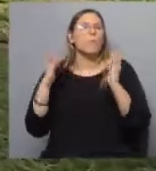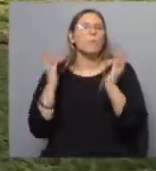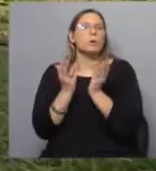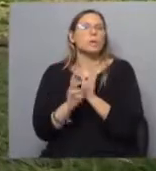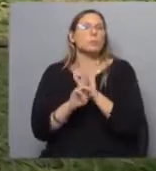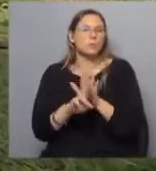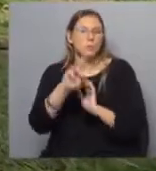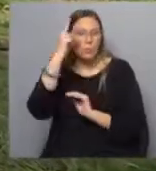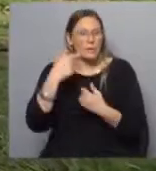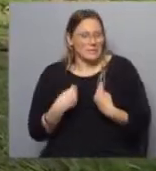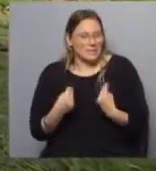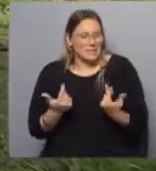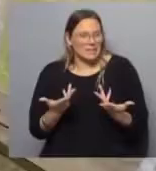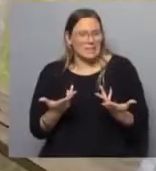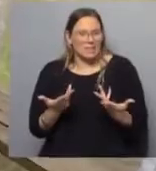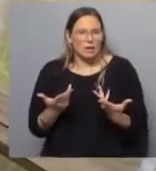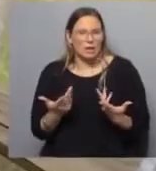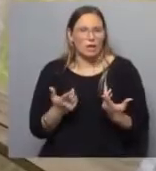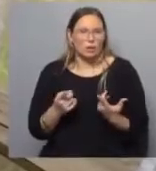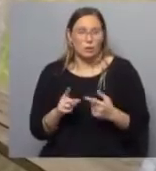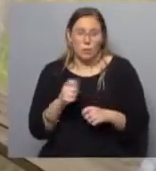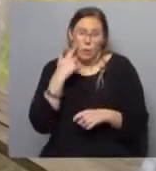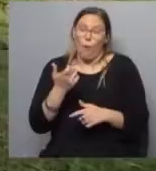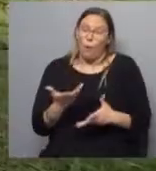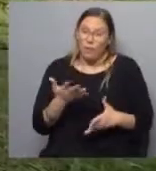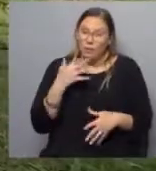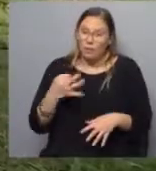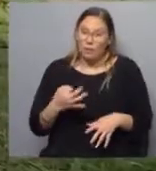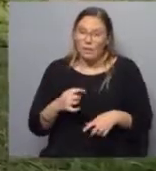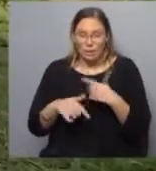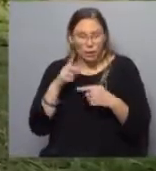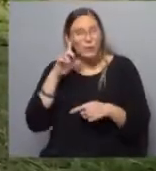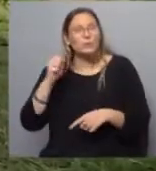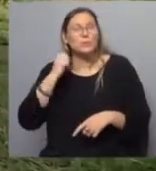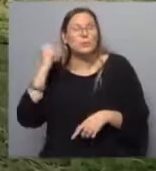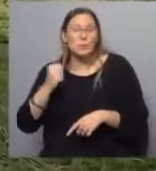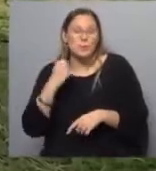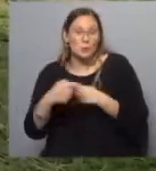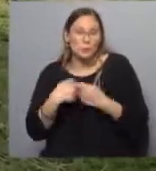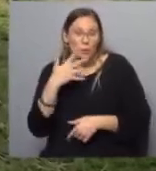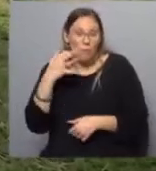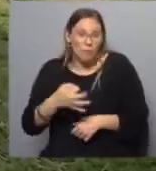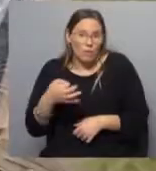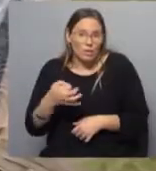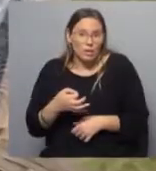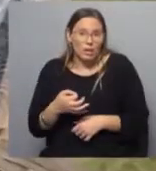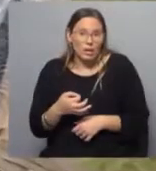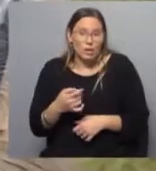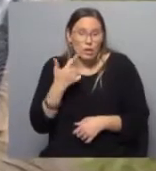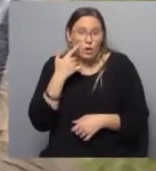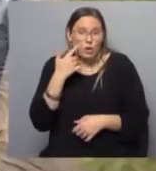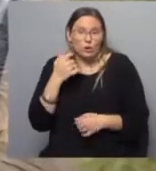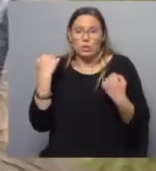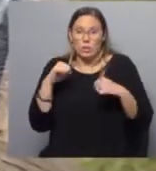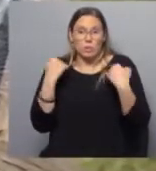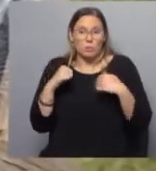Uruguay? Y en realidad todavía no me he despertado. Yo creo que sigo soñando porque de verdad no conocía este